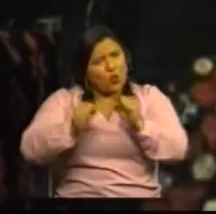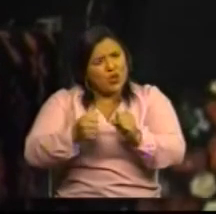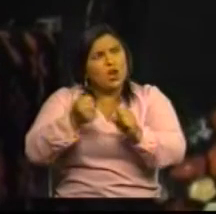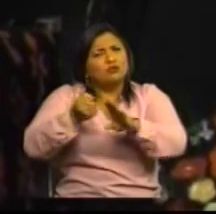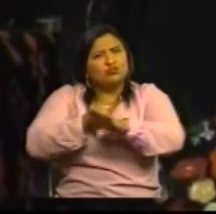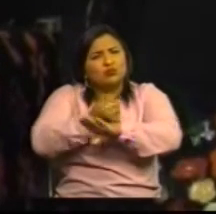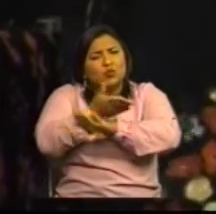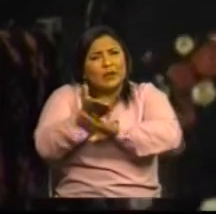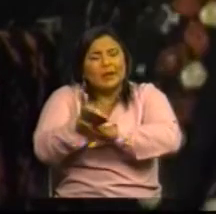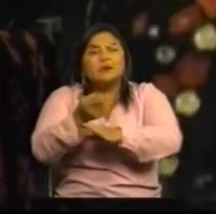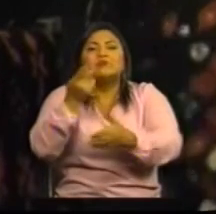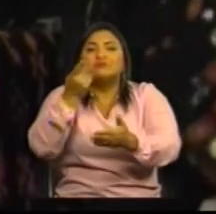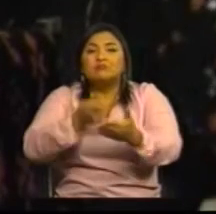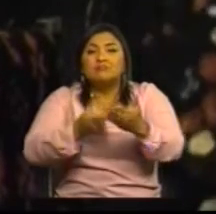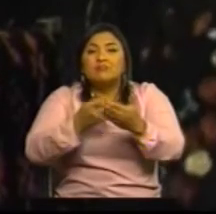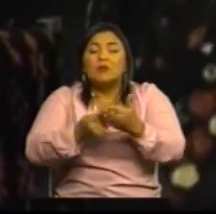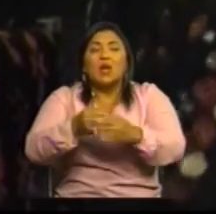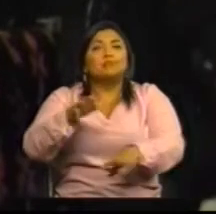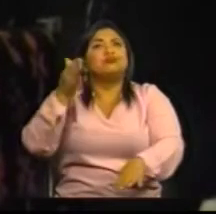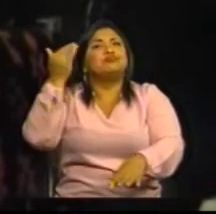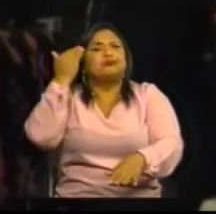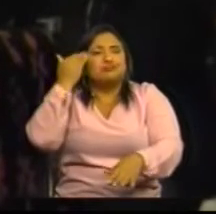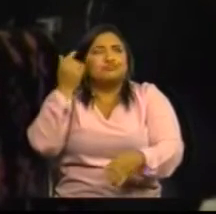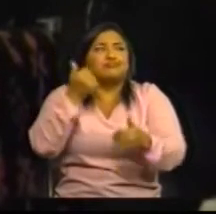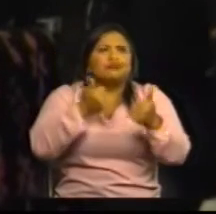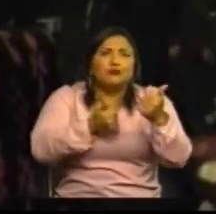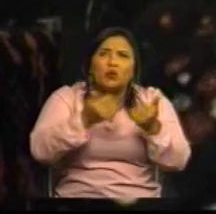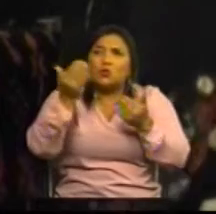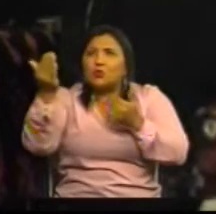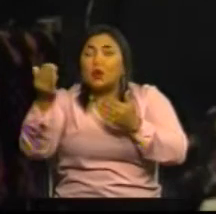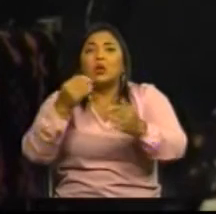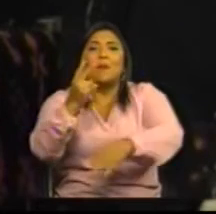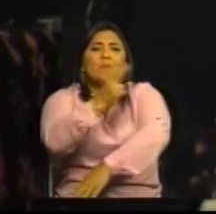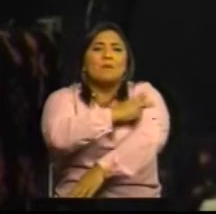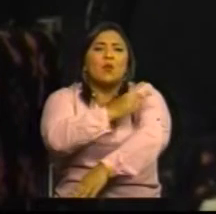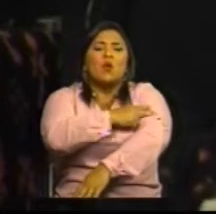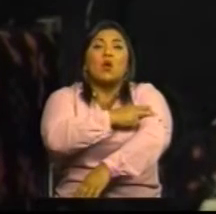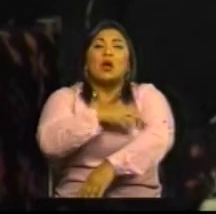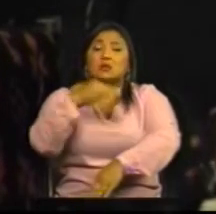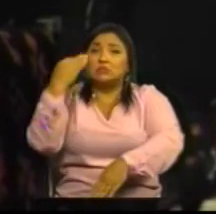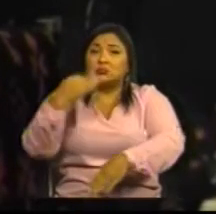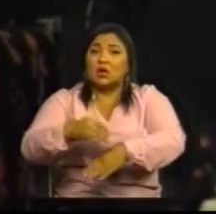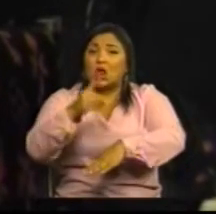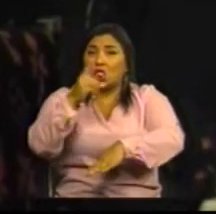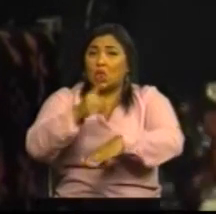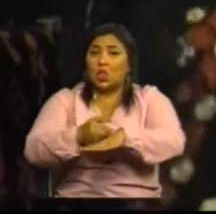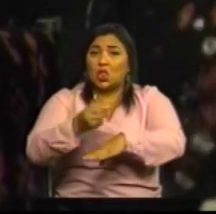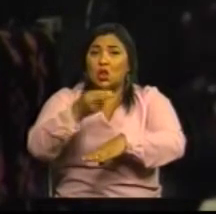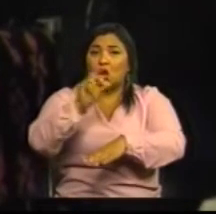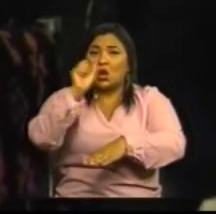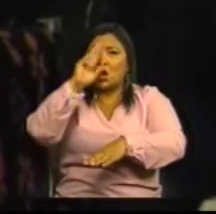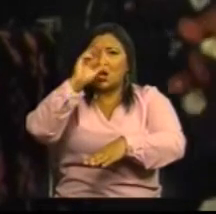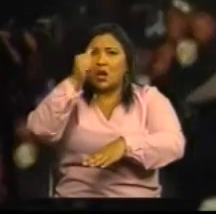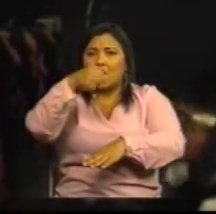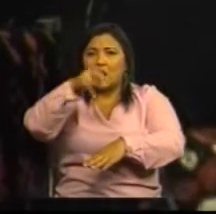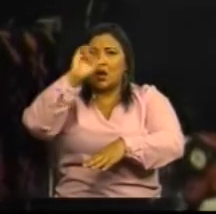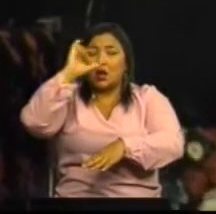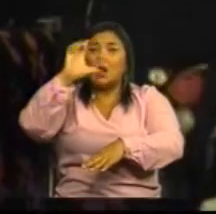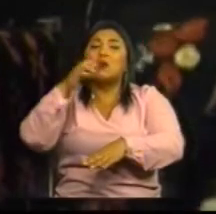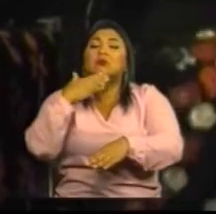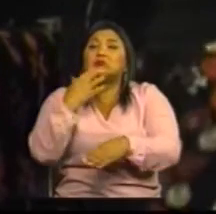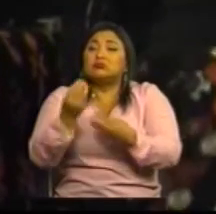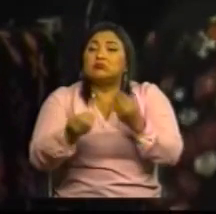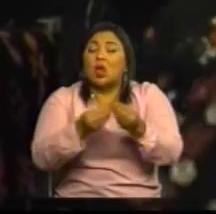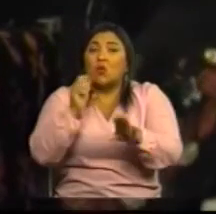es precisamente la opinión de estos vocales, concretamente del doctor Rigail, sobre la actuación de los